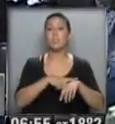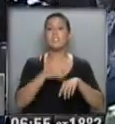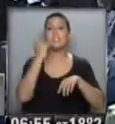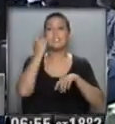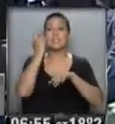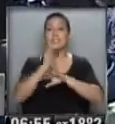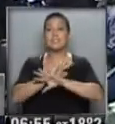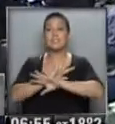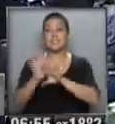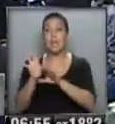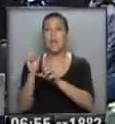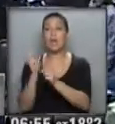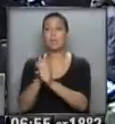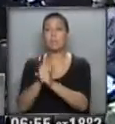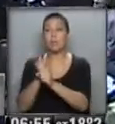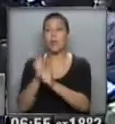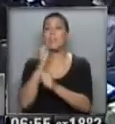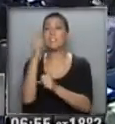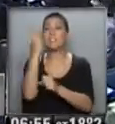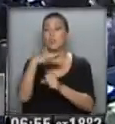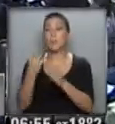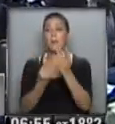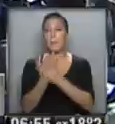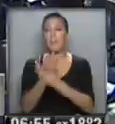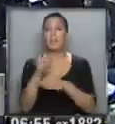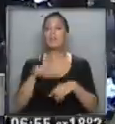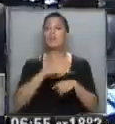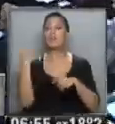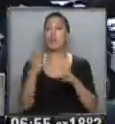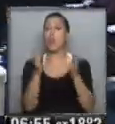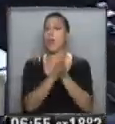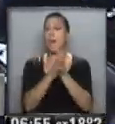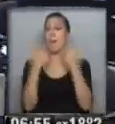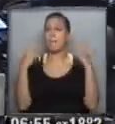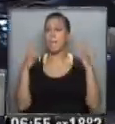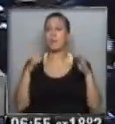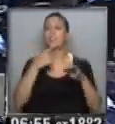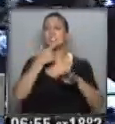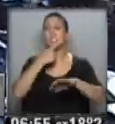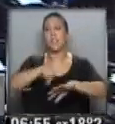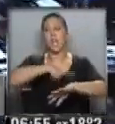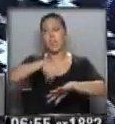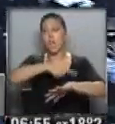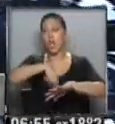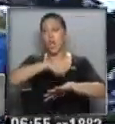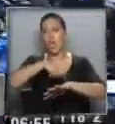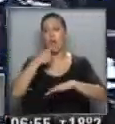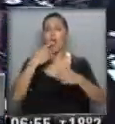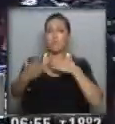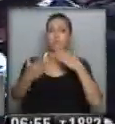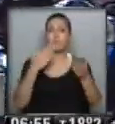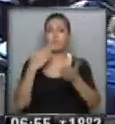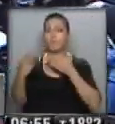había aprobado en general pasada las 5:30 de la mañana. Aplauso de los diputados, más de 17 horas de debate, Nadia. Esto